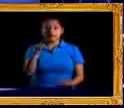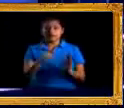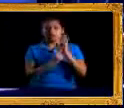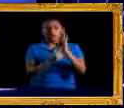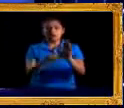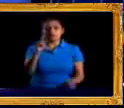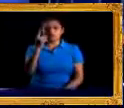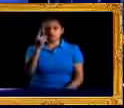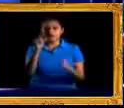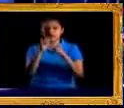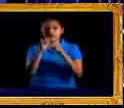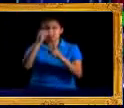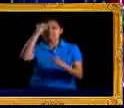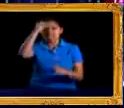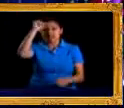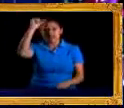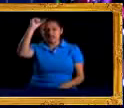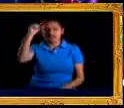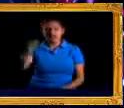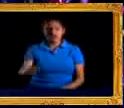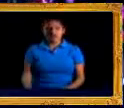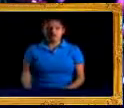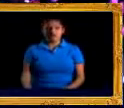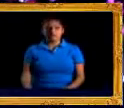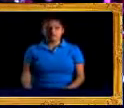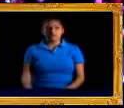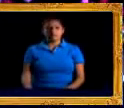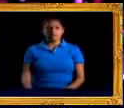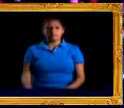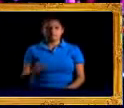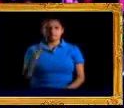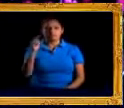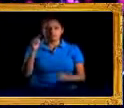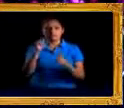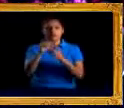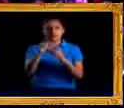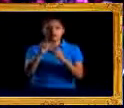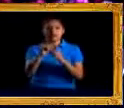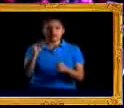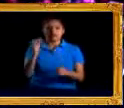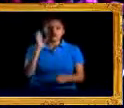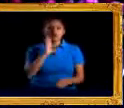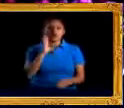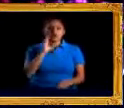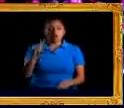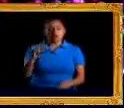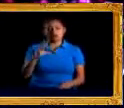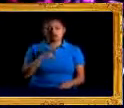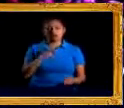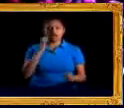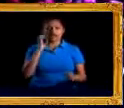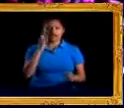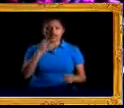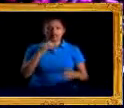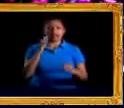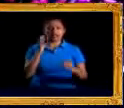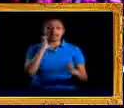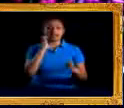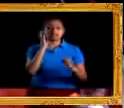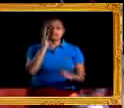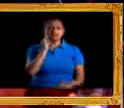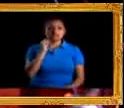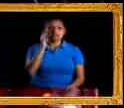hebrea, y la palabra hebrea que aparece ahí, que se creía joven, inexperto, es la palabra Nahar.